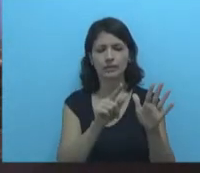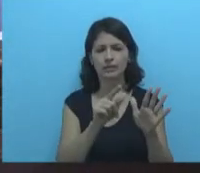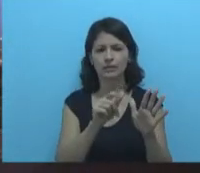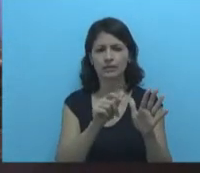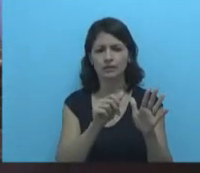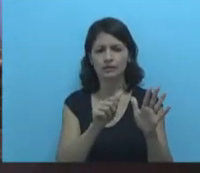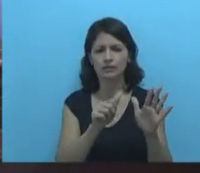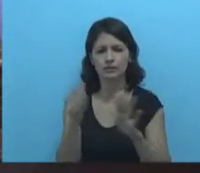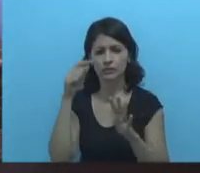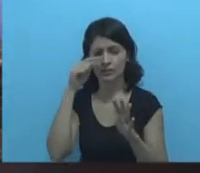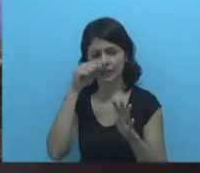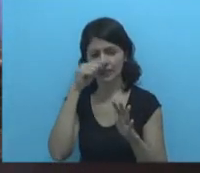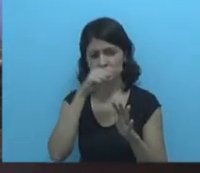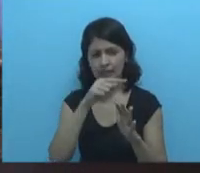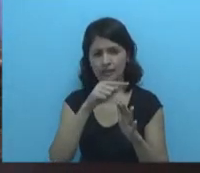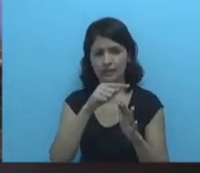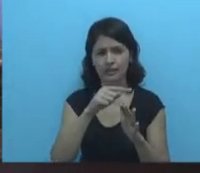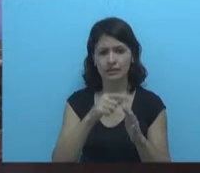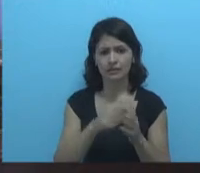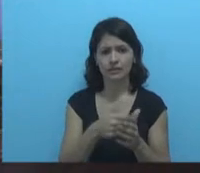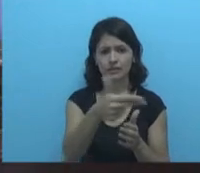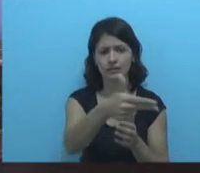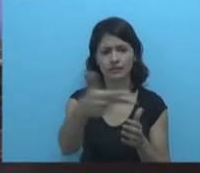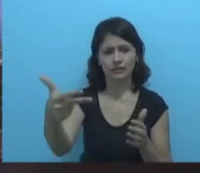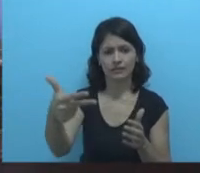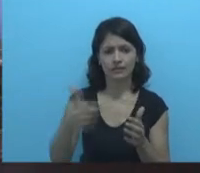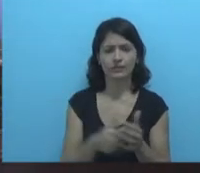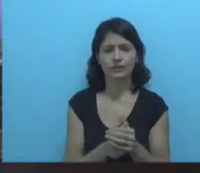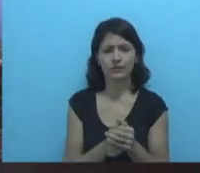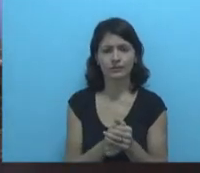38.677, diputado Martínez, preferencia para 3 sesiones.